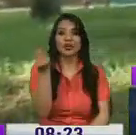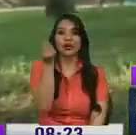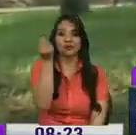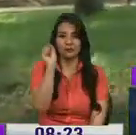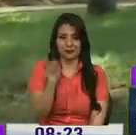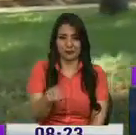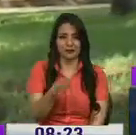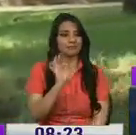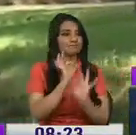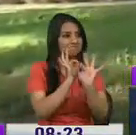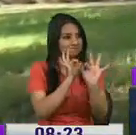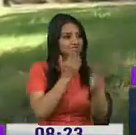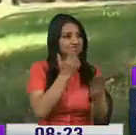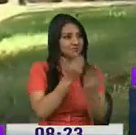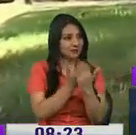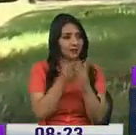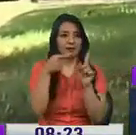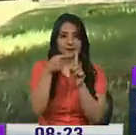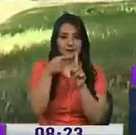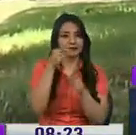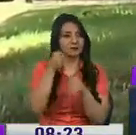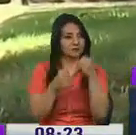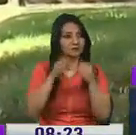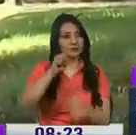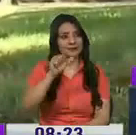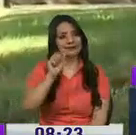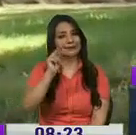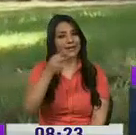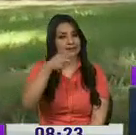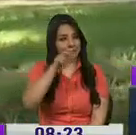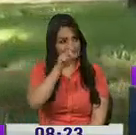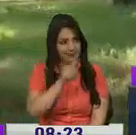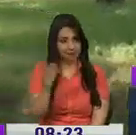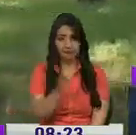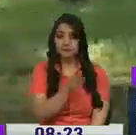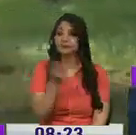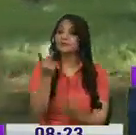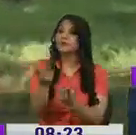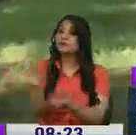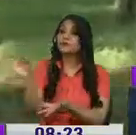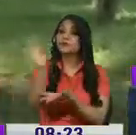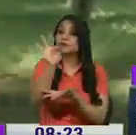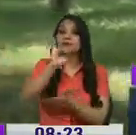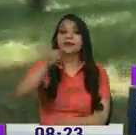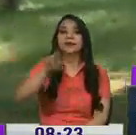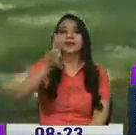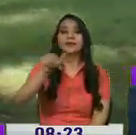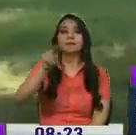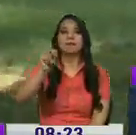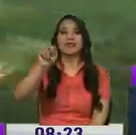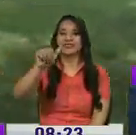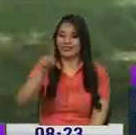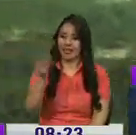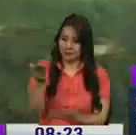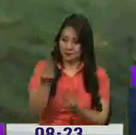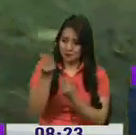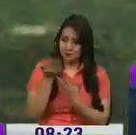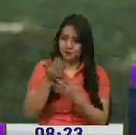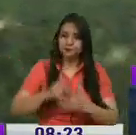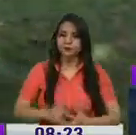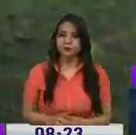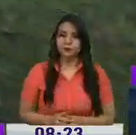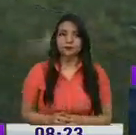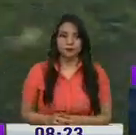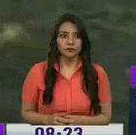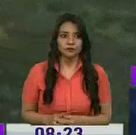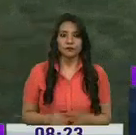Perfecto, muchísimas gracias, señor Sánchez, por esa información. Yo también me encuentro ya con la vecina Jimenita. Muy buenos días, señora. Coméntenos entonces, ¿la